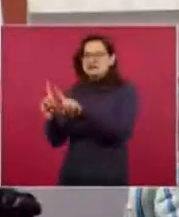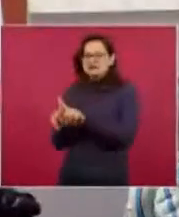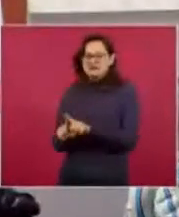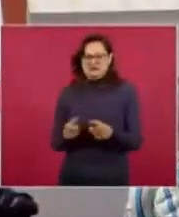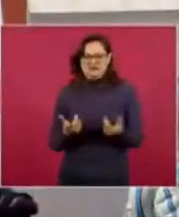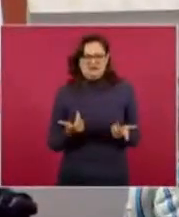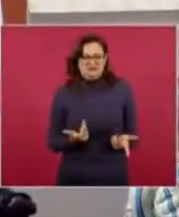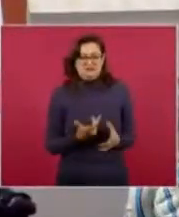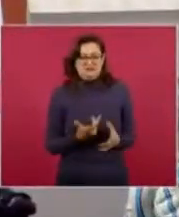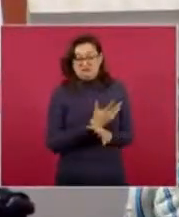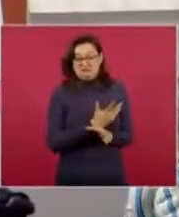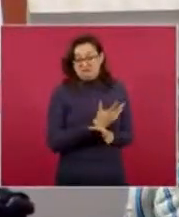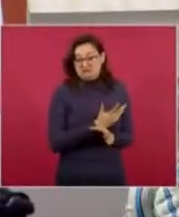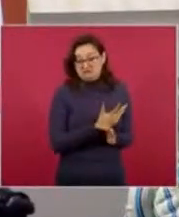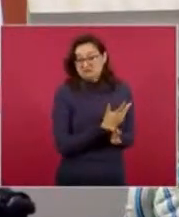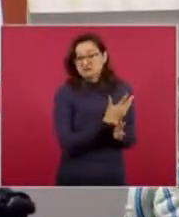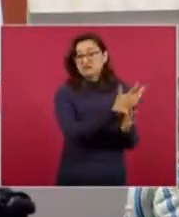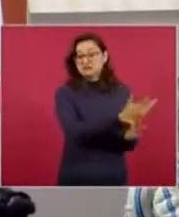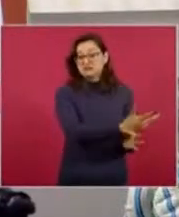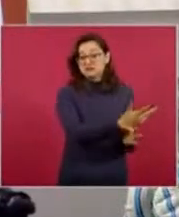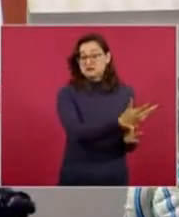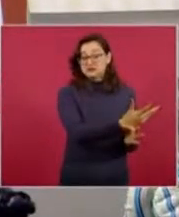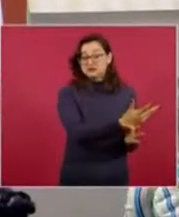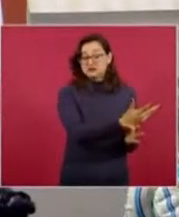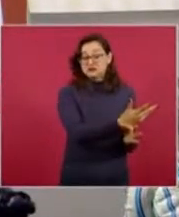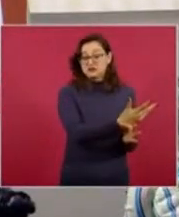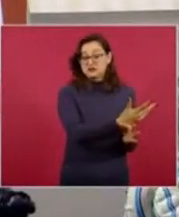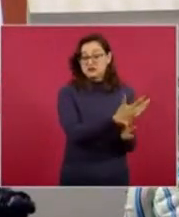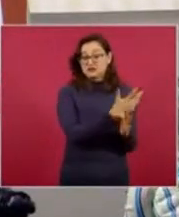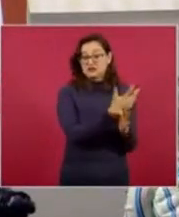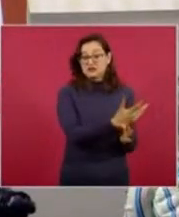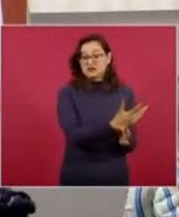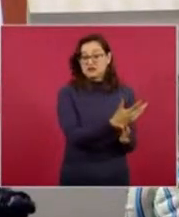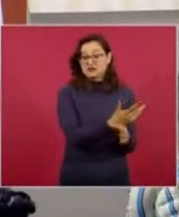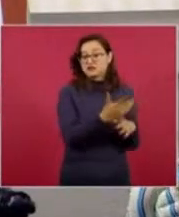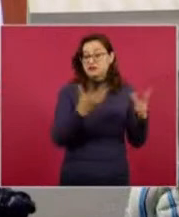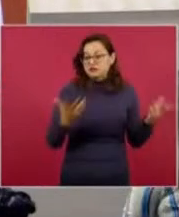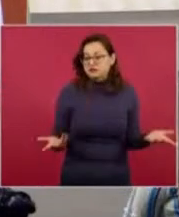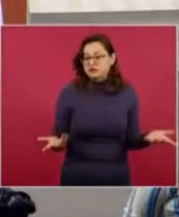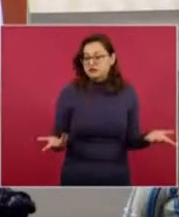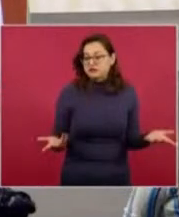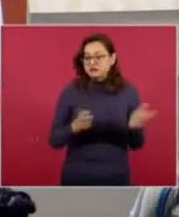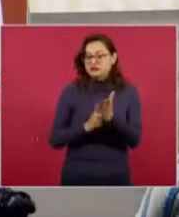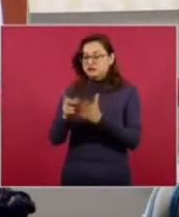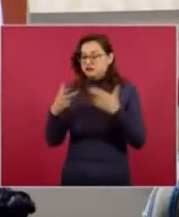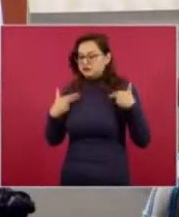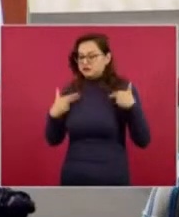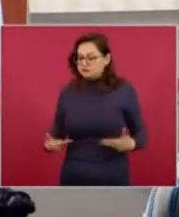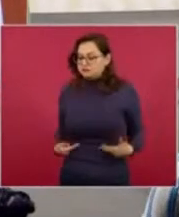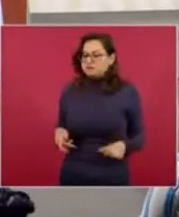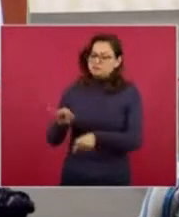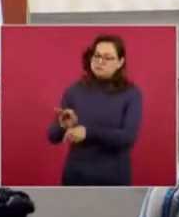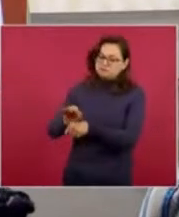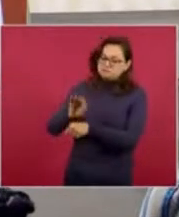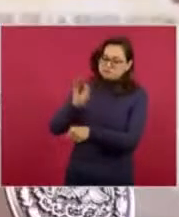supuestamente para la protección de los derechos humanos